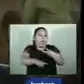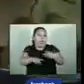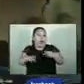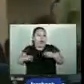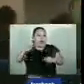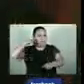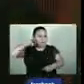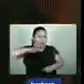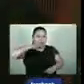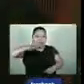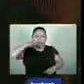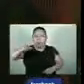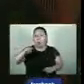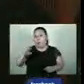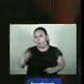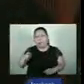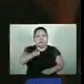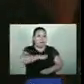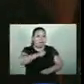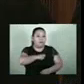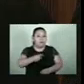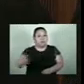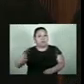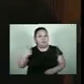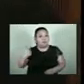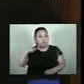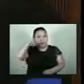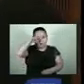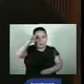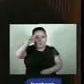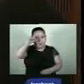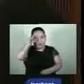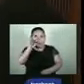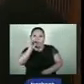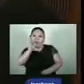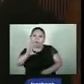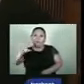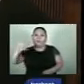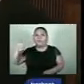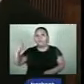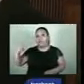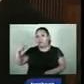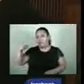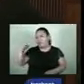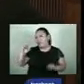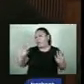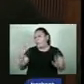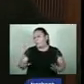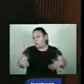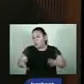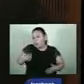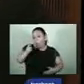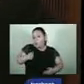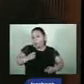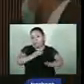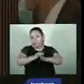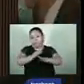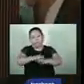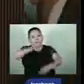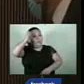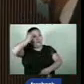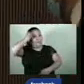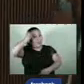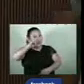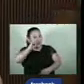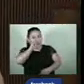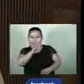actos arbitrarios e incumplimiento de deberes. De acuerdo con la representación fiscal, esto se debe a que un abogado argumentó que el juzgado